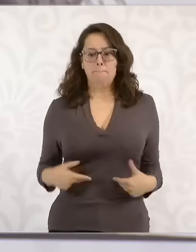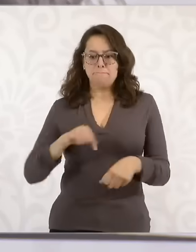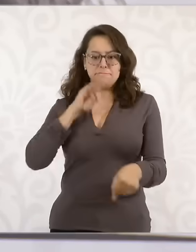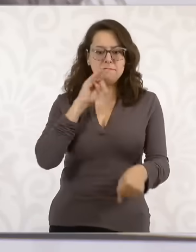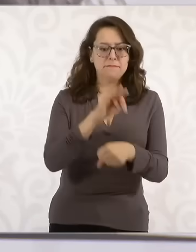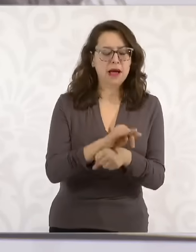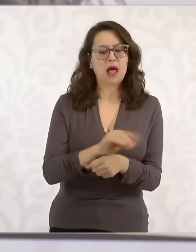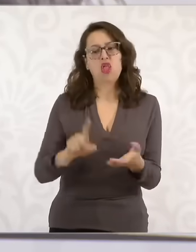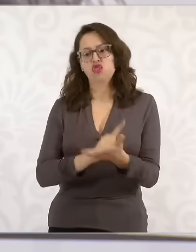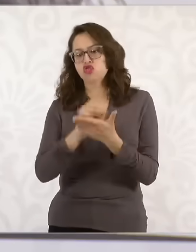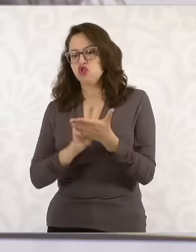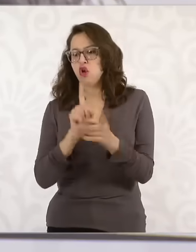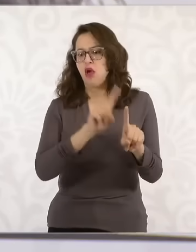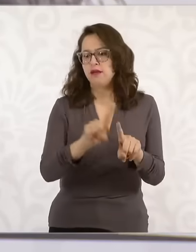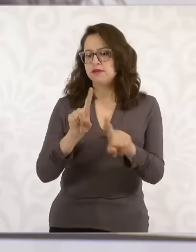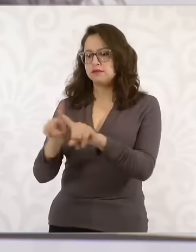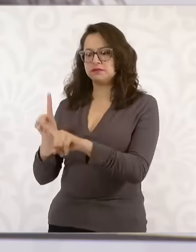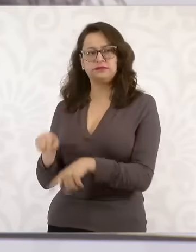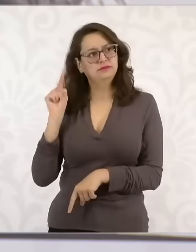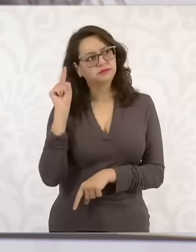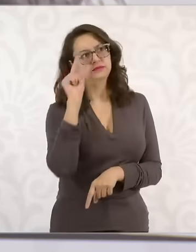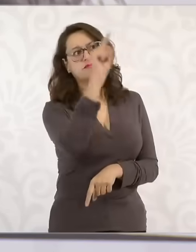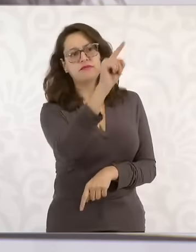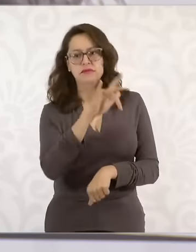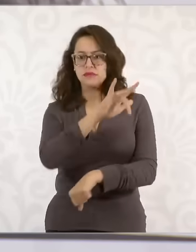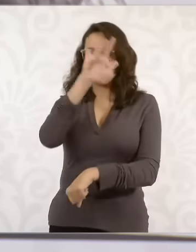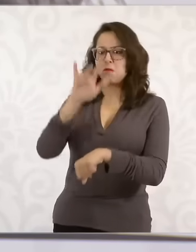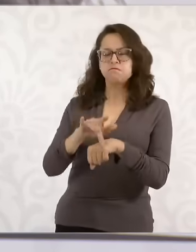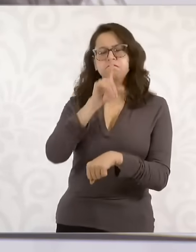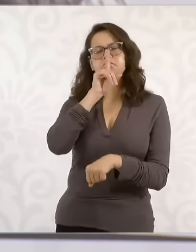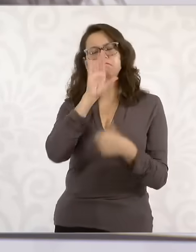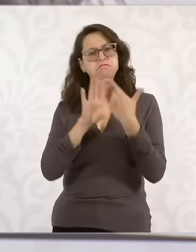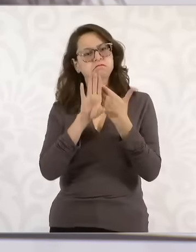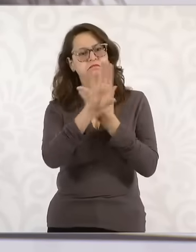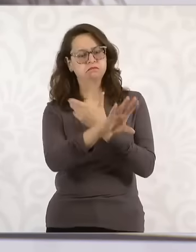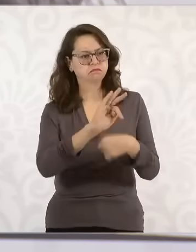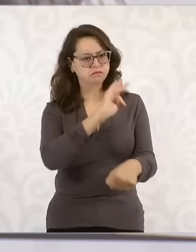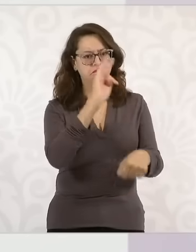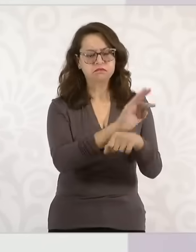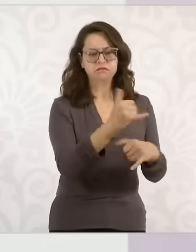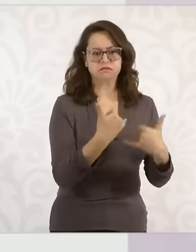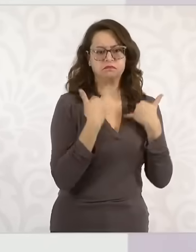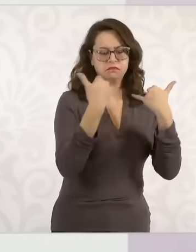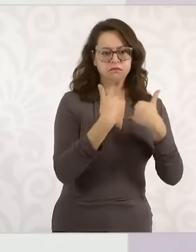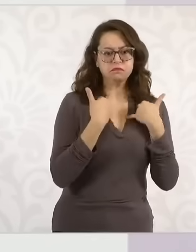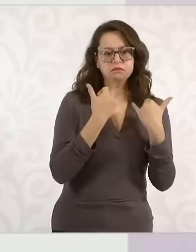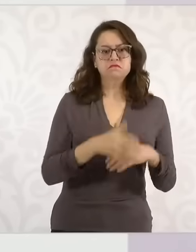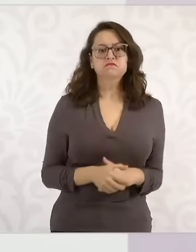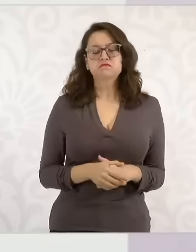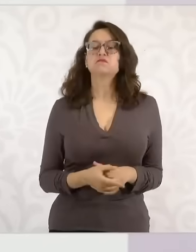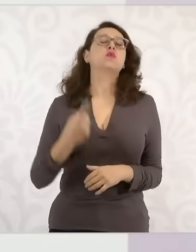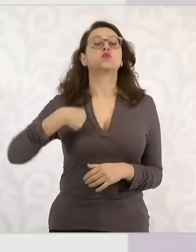otras drogas lleguen a su población, particularmente a las y a los jóvenes. Como lo hemos dicho en